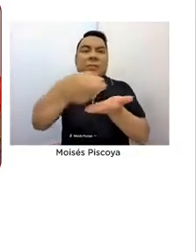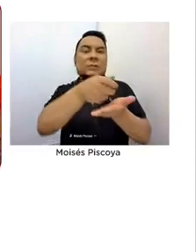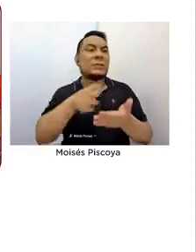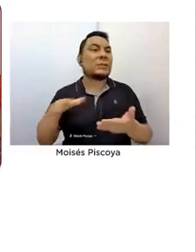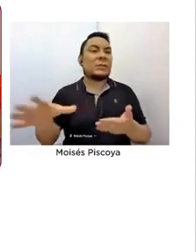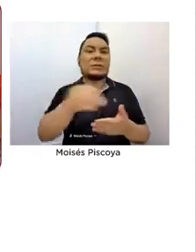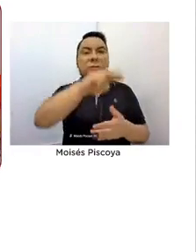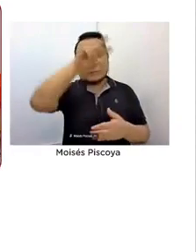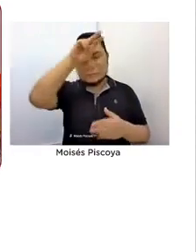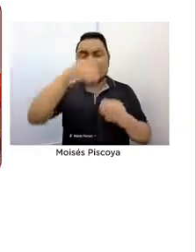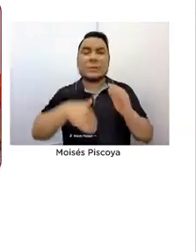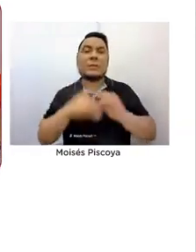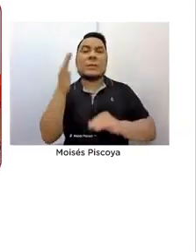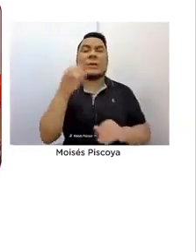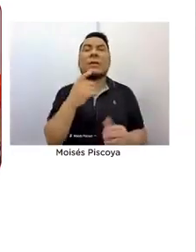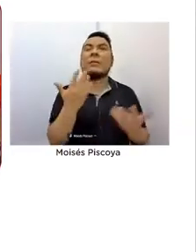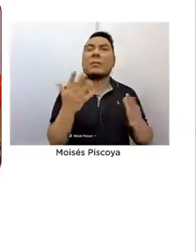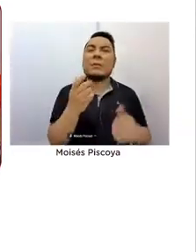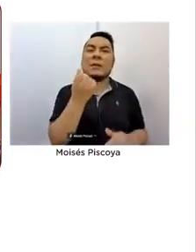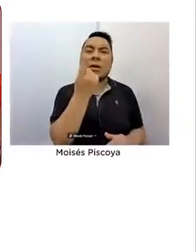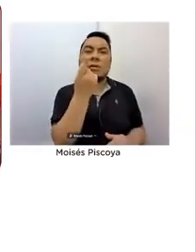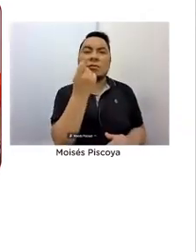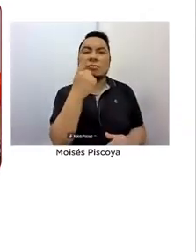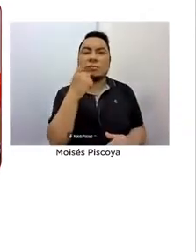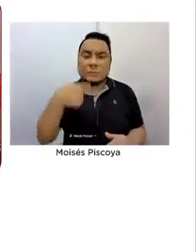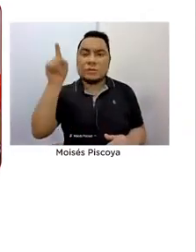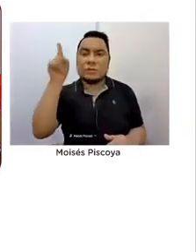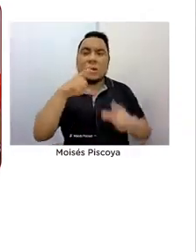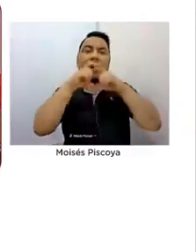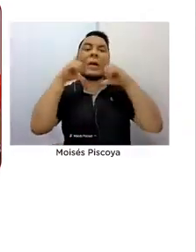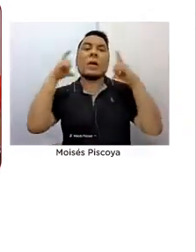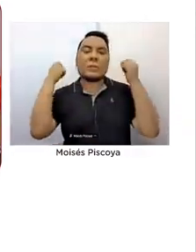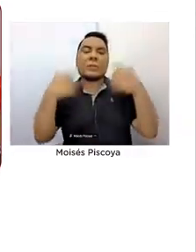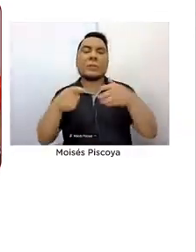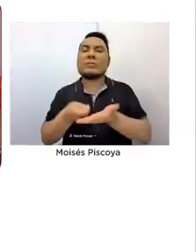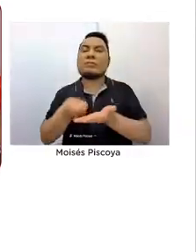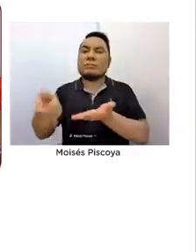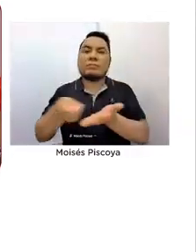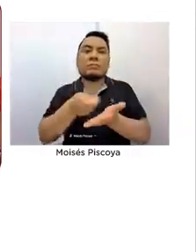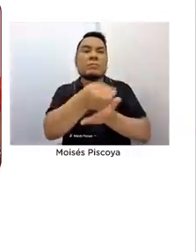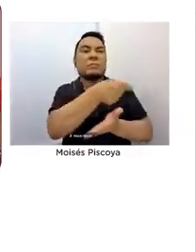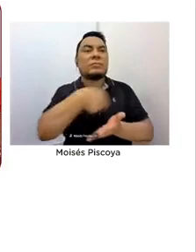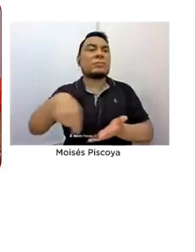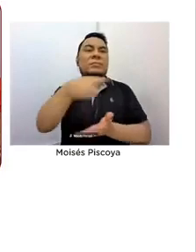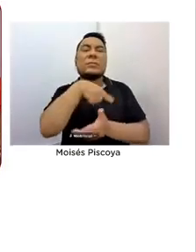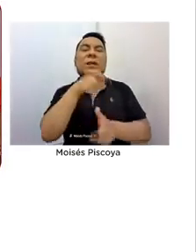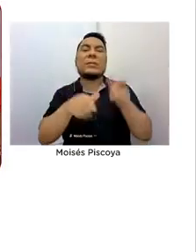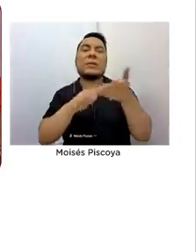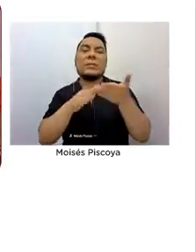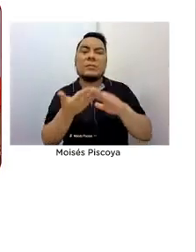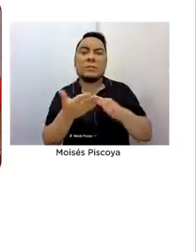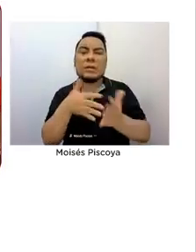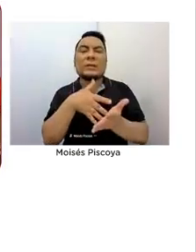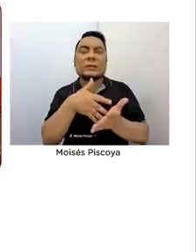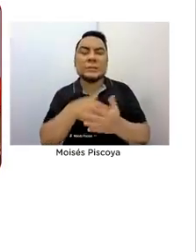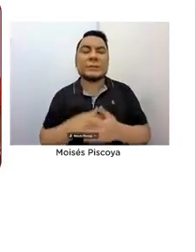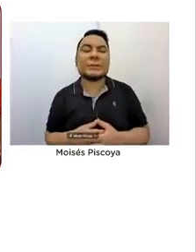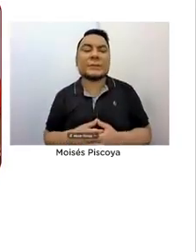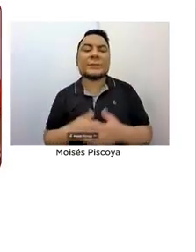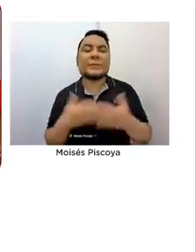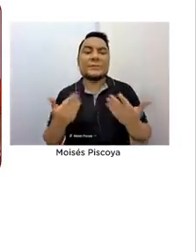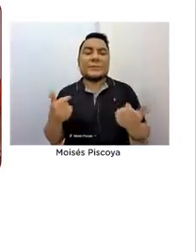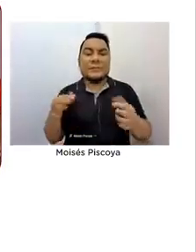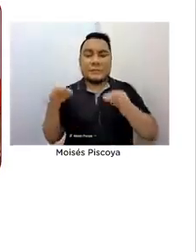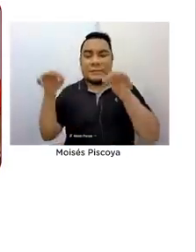país. Cerca de 11 millones de mascarillas que hemos proveído a la población más vulnerable, como